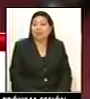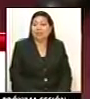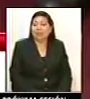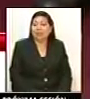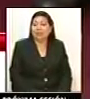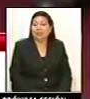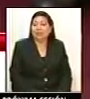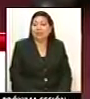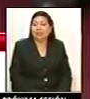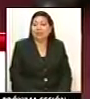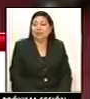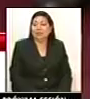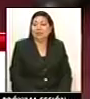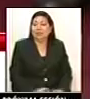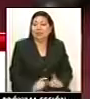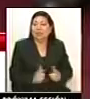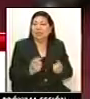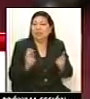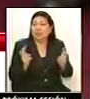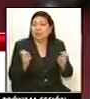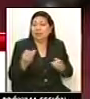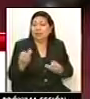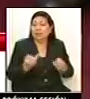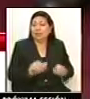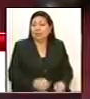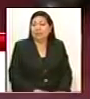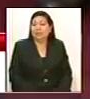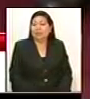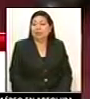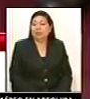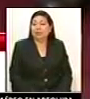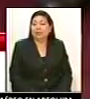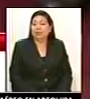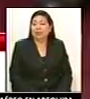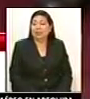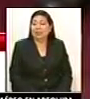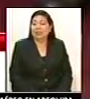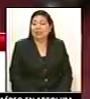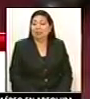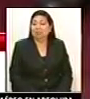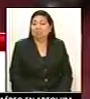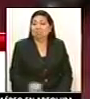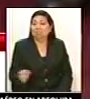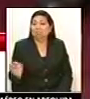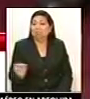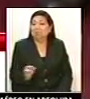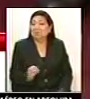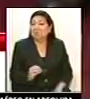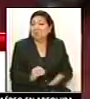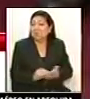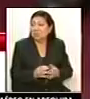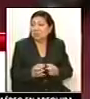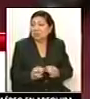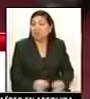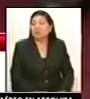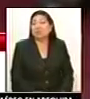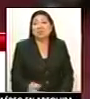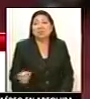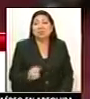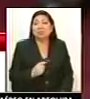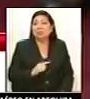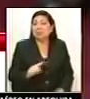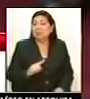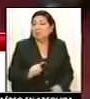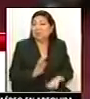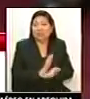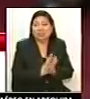legislativo, y de discutir temas presupuestales, de pronto, sin fundamentación, sin autorización de